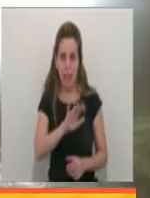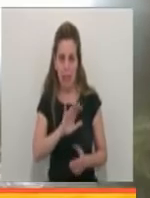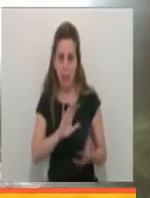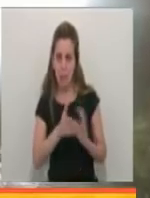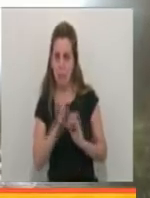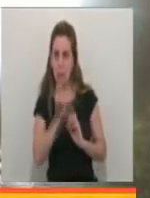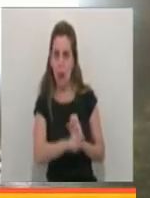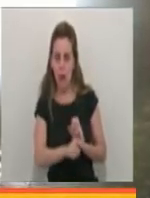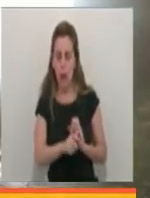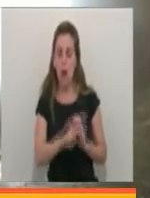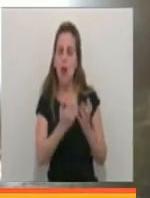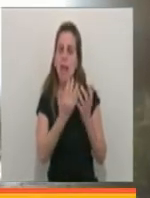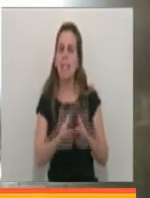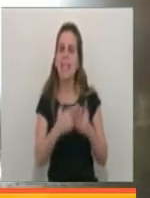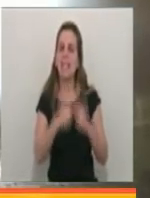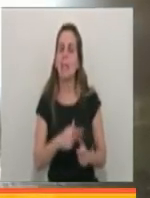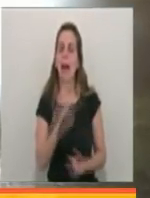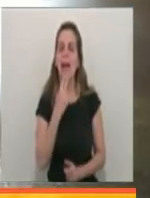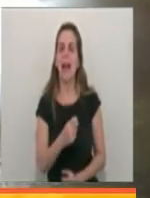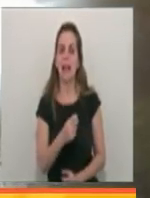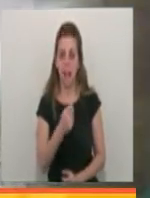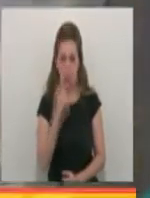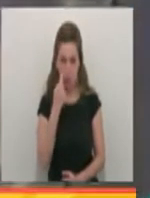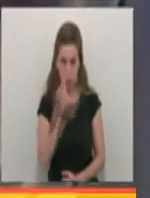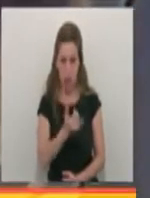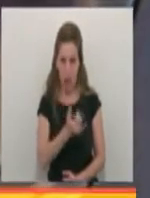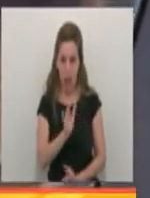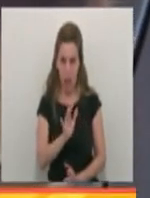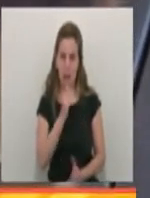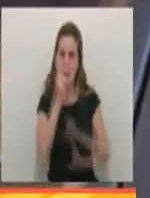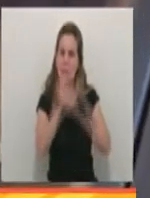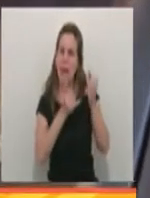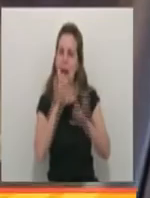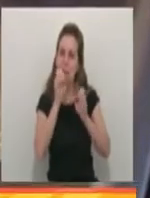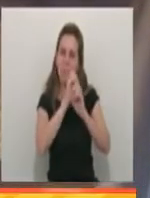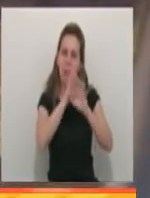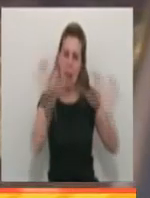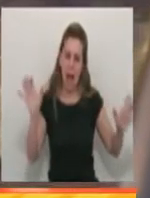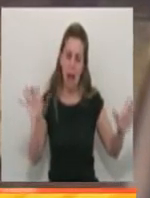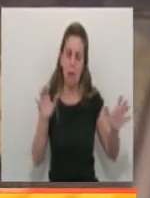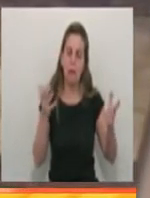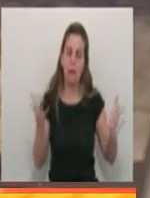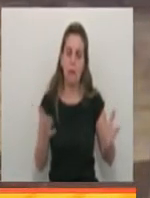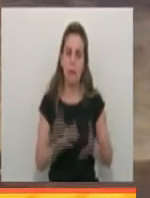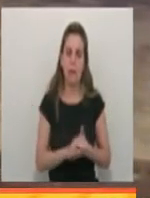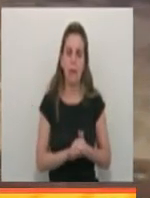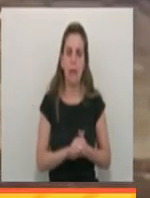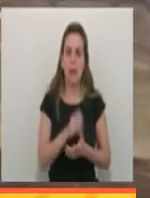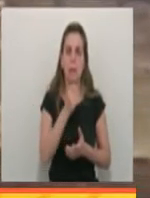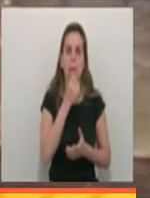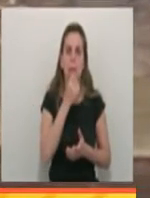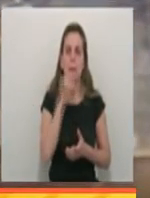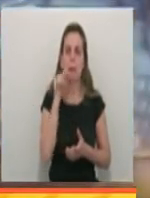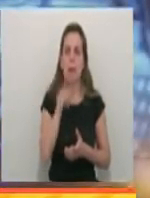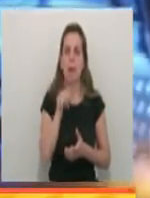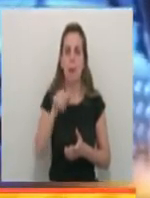llevarlo a lo llano para que tu audiencia lo entienda. Vamos a ponerle letra A y B, que sería corriente alterna y corriente continua. Vos sos el comandante,